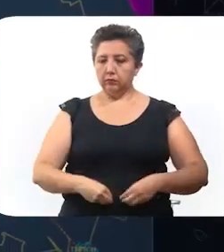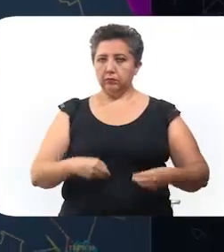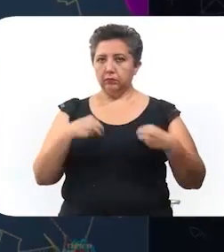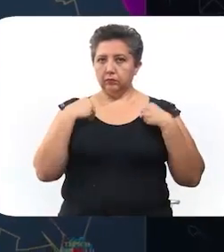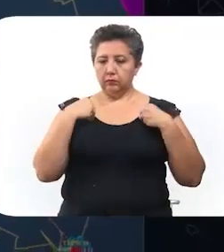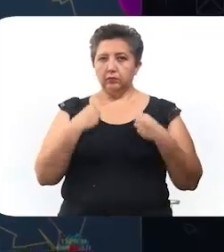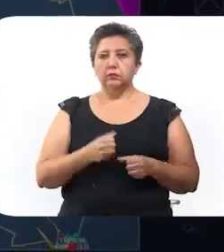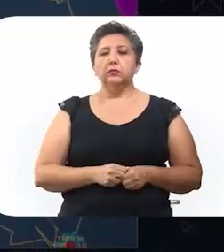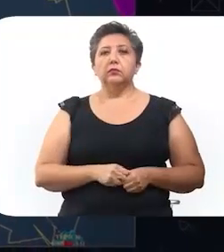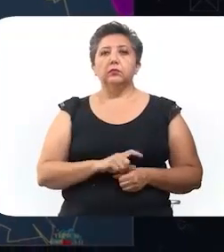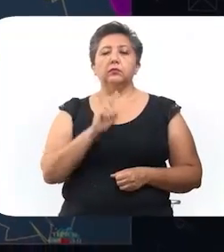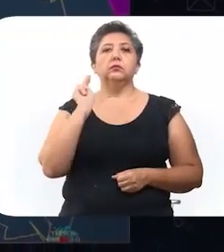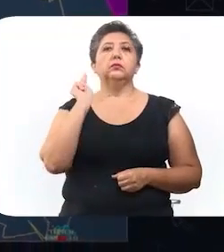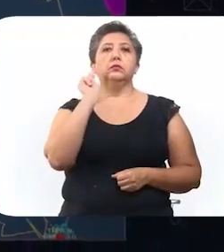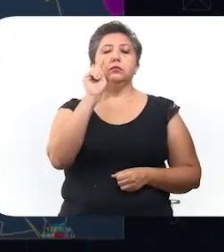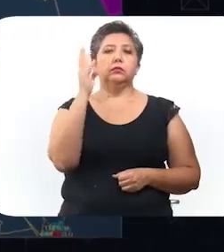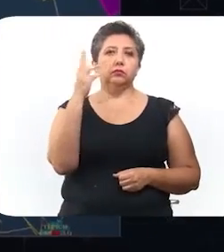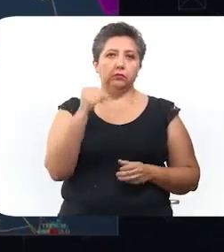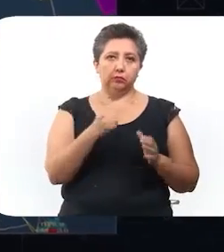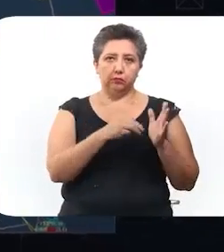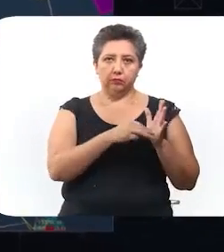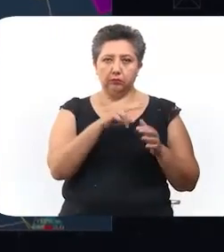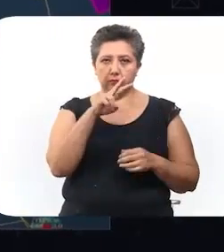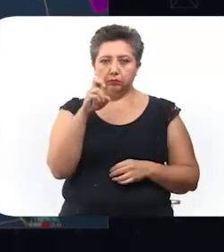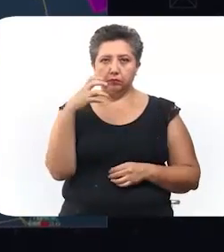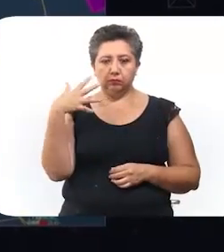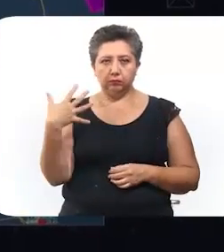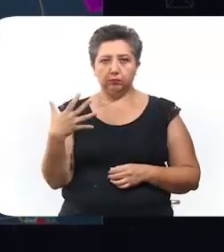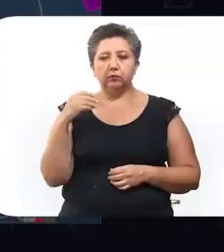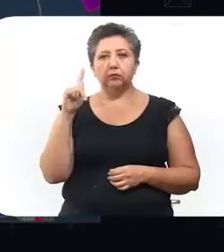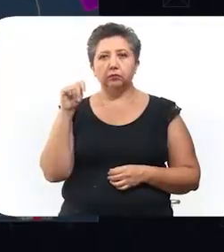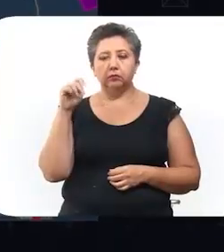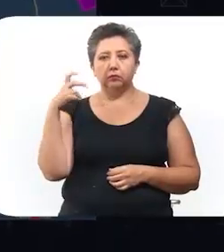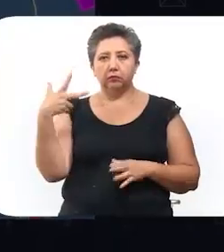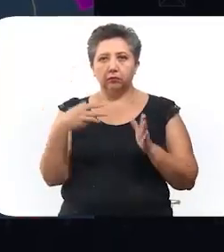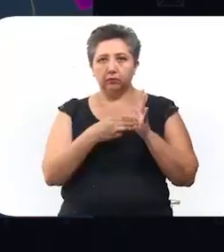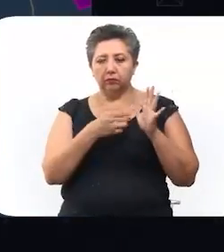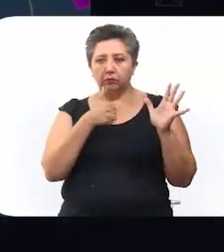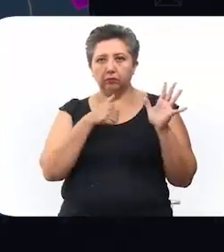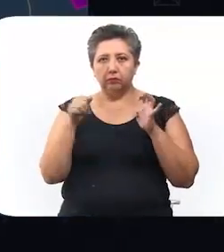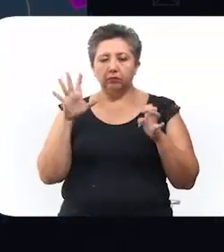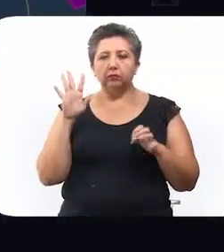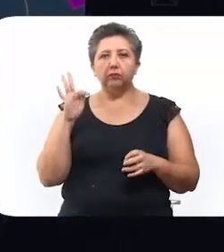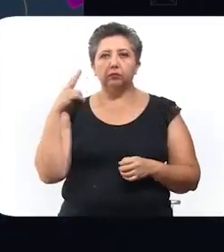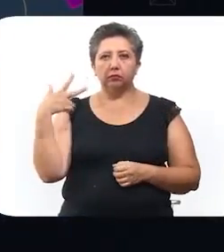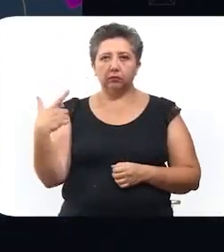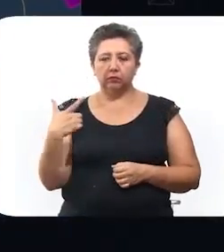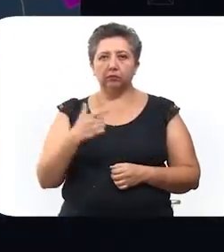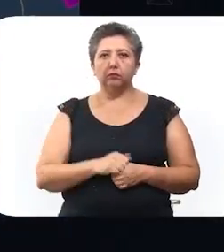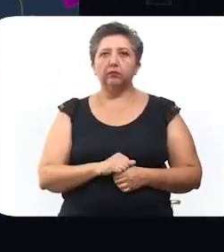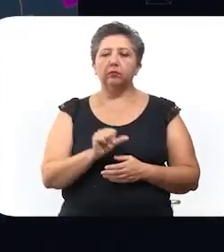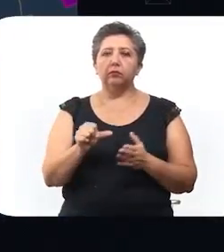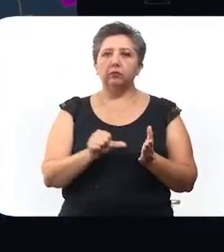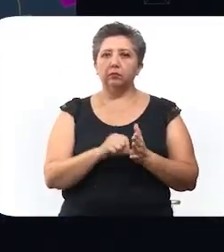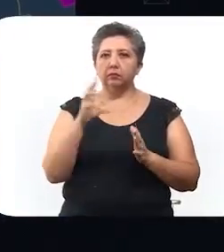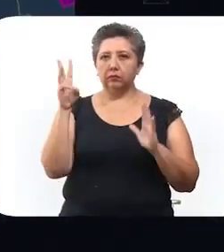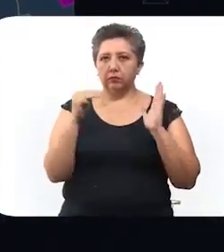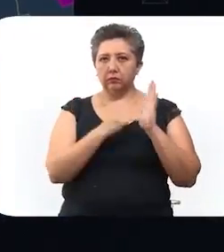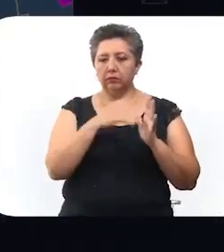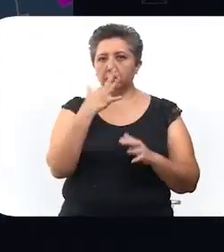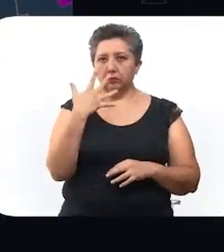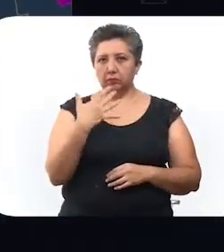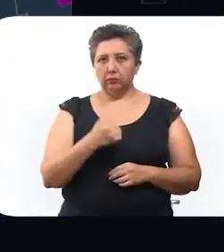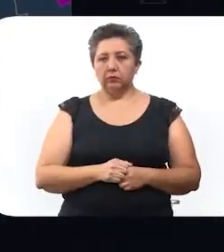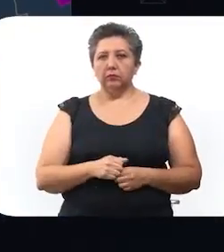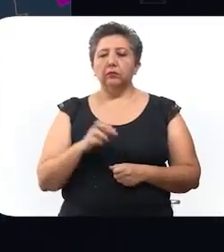que viven en la zona norte 9.205, en la zona oriente 8.647, en la zona centro